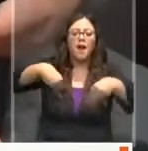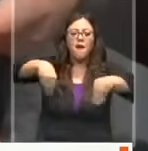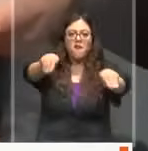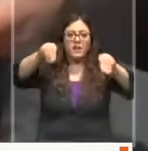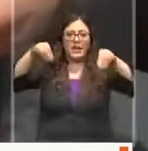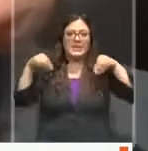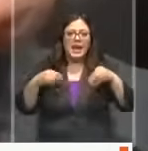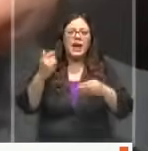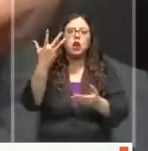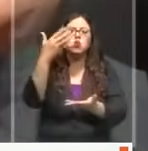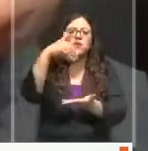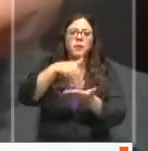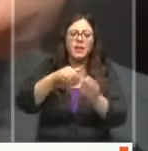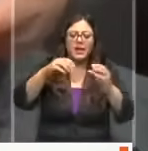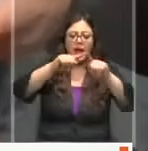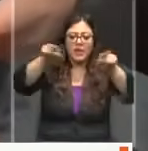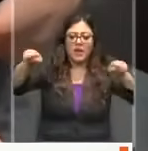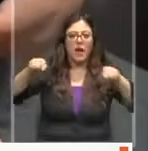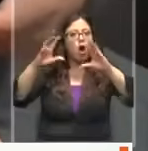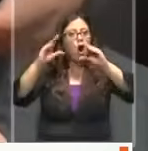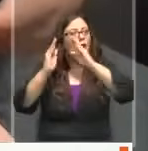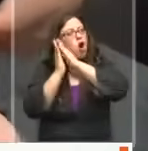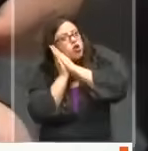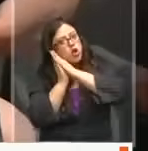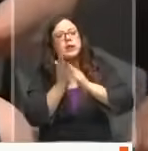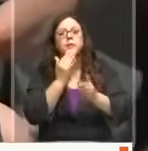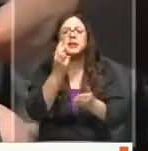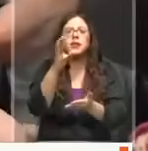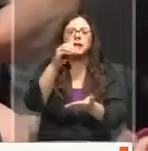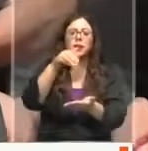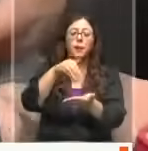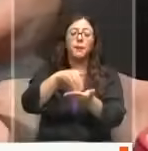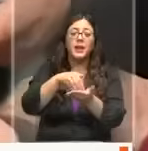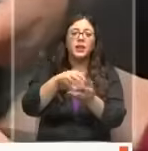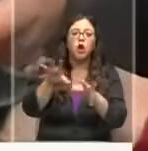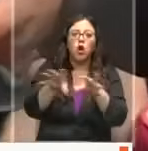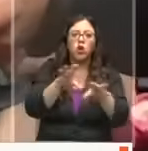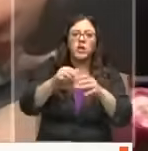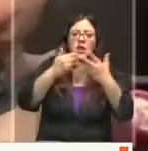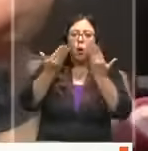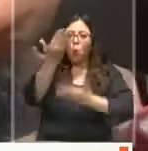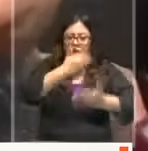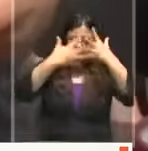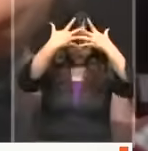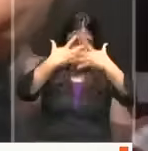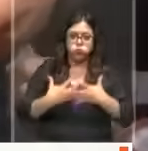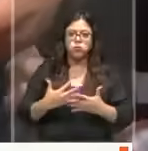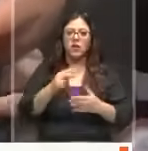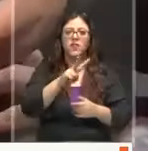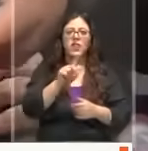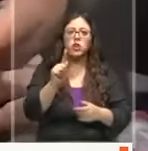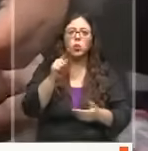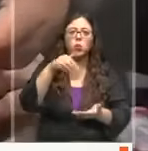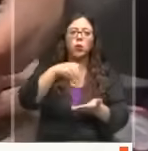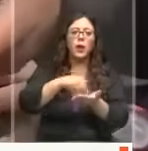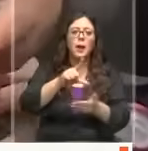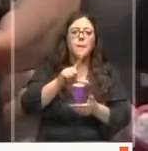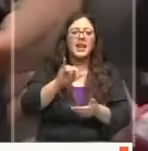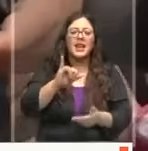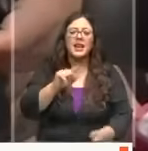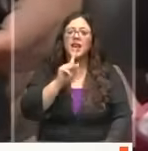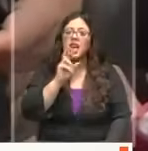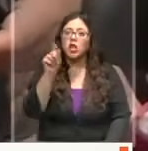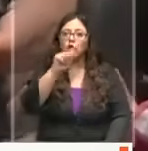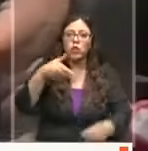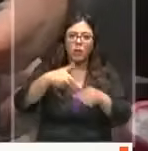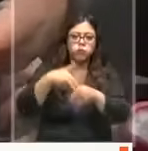de 9.000 colchones, además de 30.000 elementos de protección personal, 21.000 litros de petróleo para poder